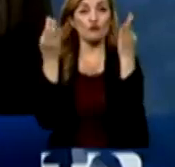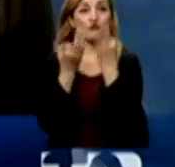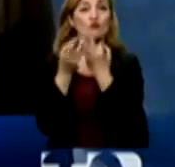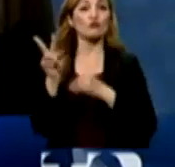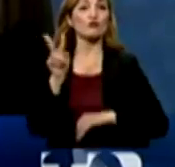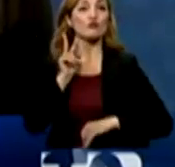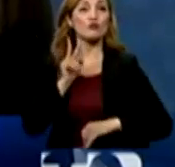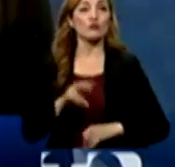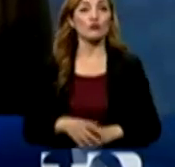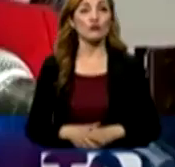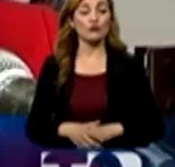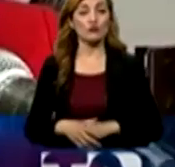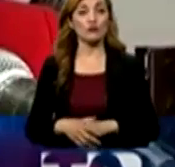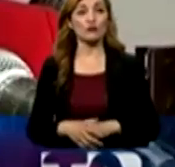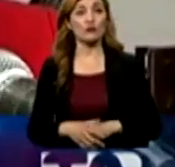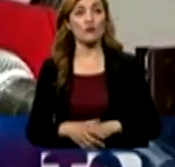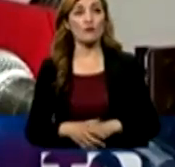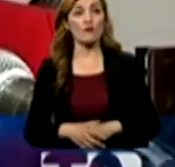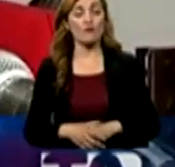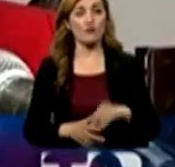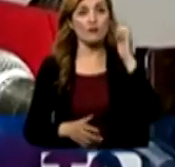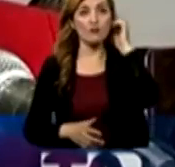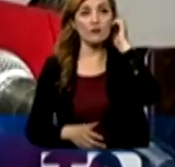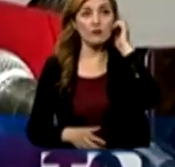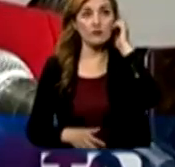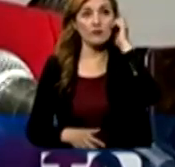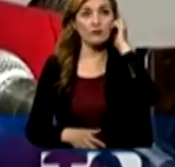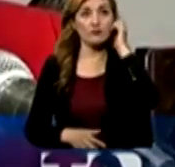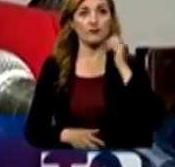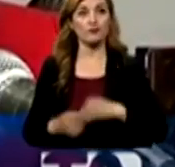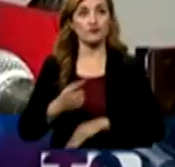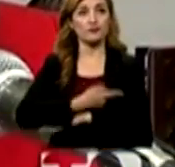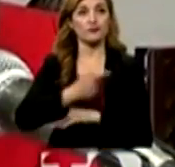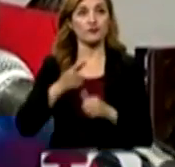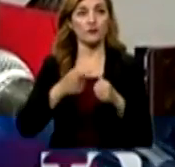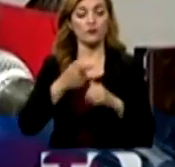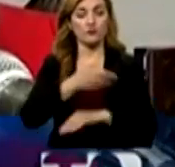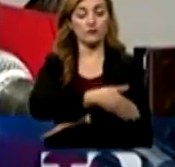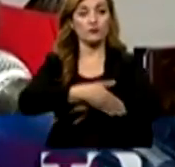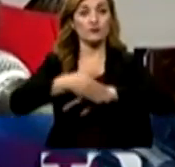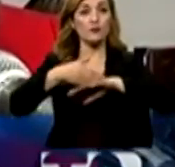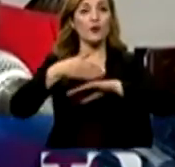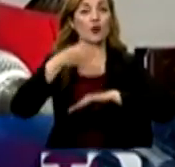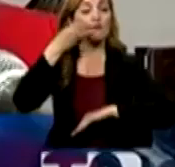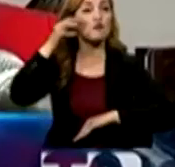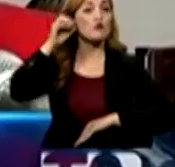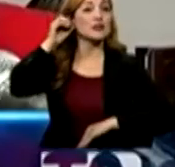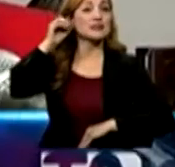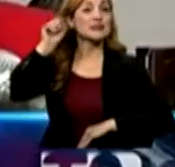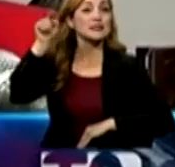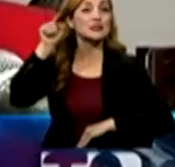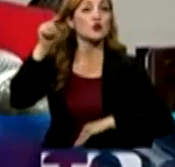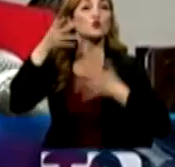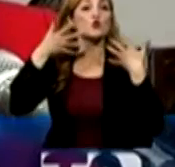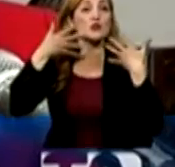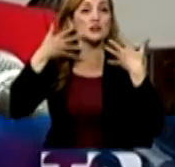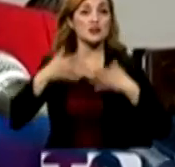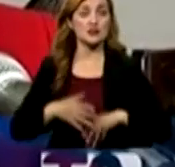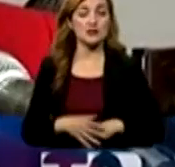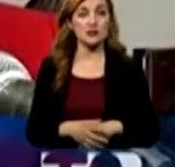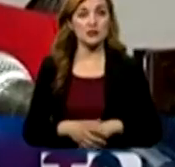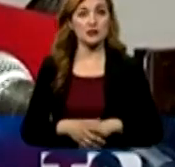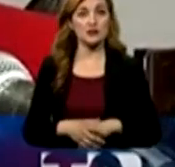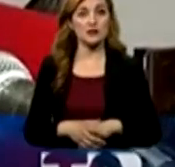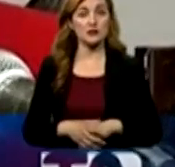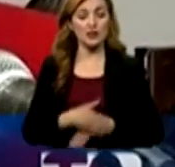de las víctimas. El primero se produjo ya hace un par de días en la avenida Francisco de Orellana en Guayaquil y fue